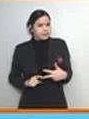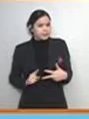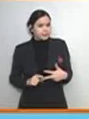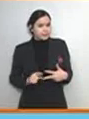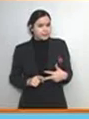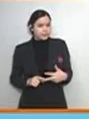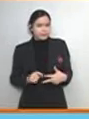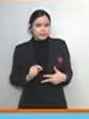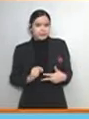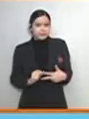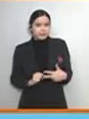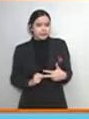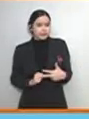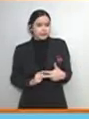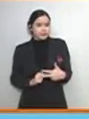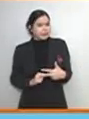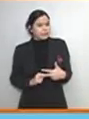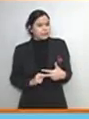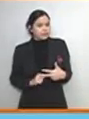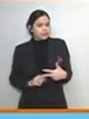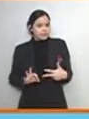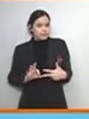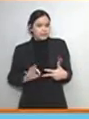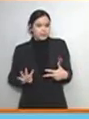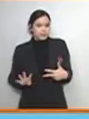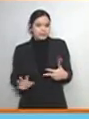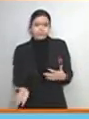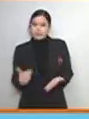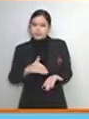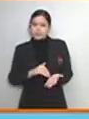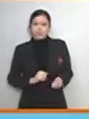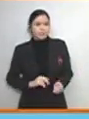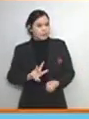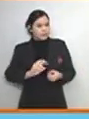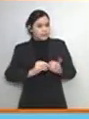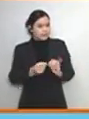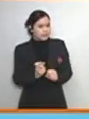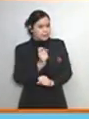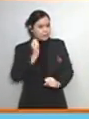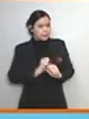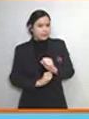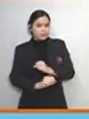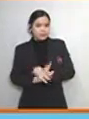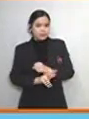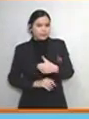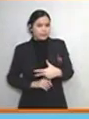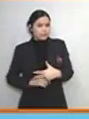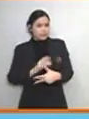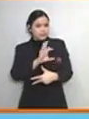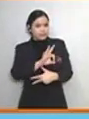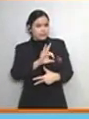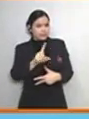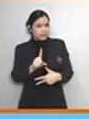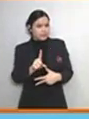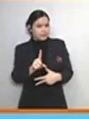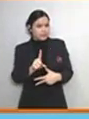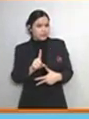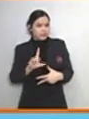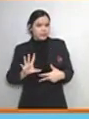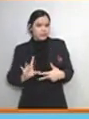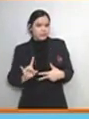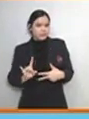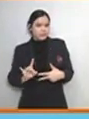ganador. Este es el 94. Con gusto repito, los tres números favorecidos son 91, 18